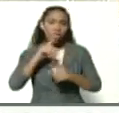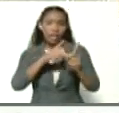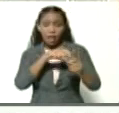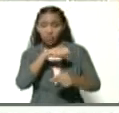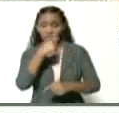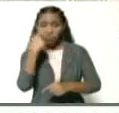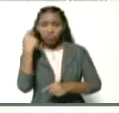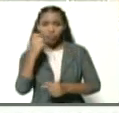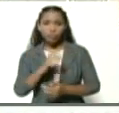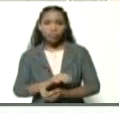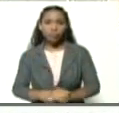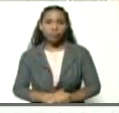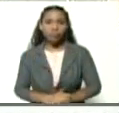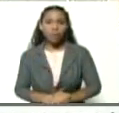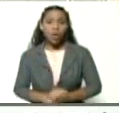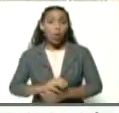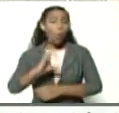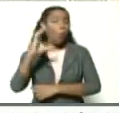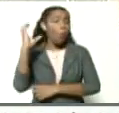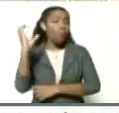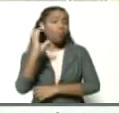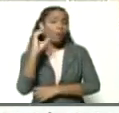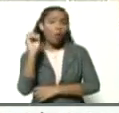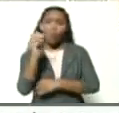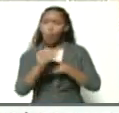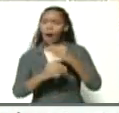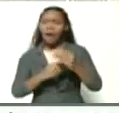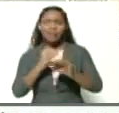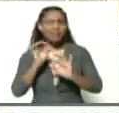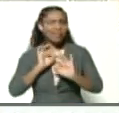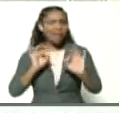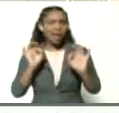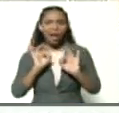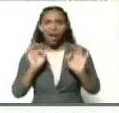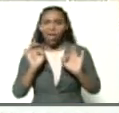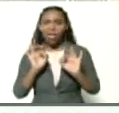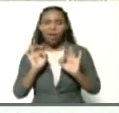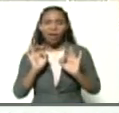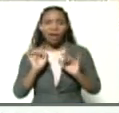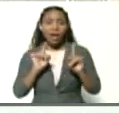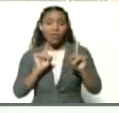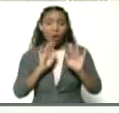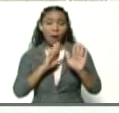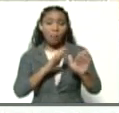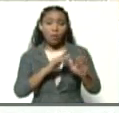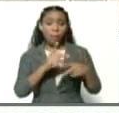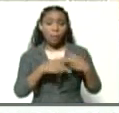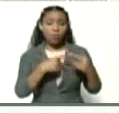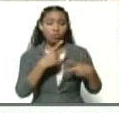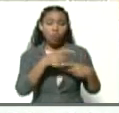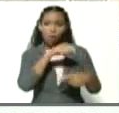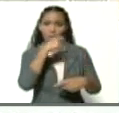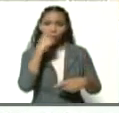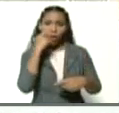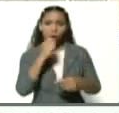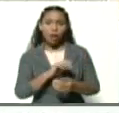narcotráfico. Colombia no hace nada, más bien apoya en la producción de droga.